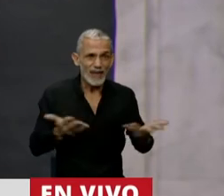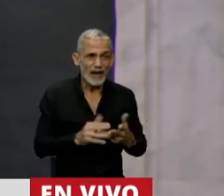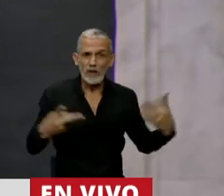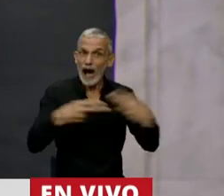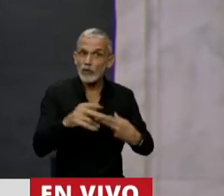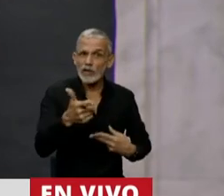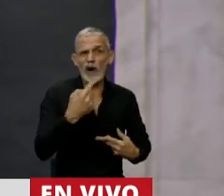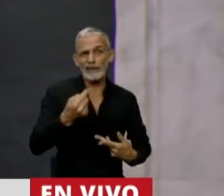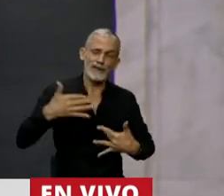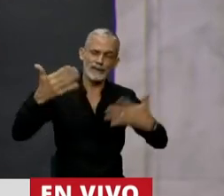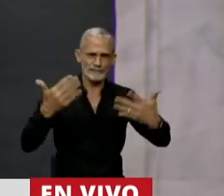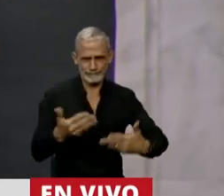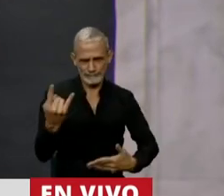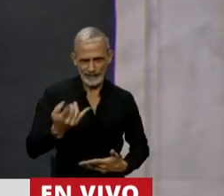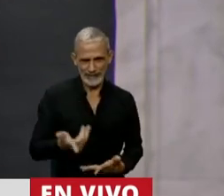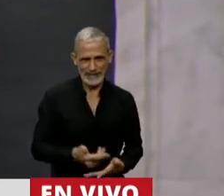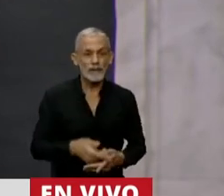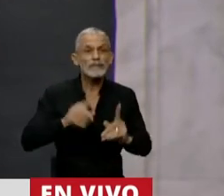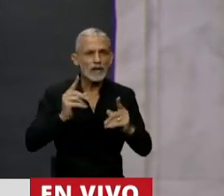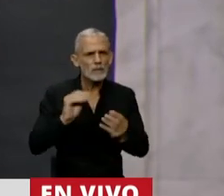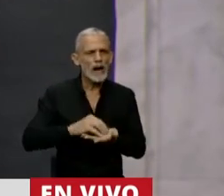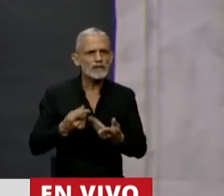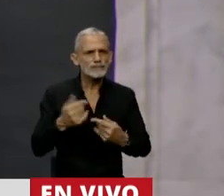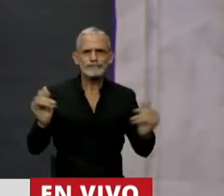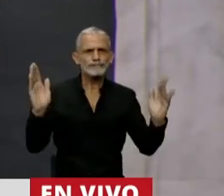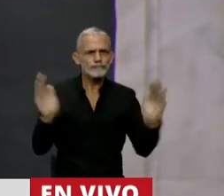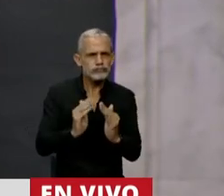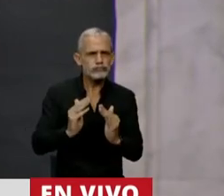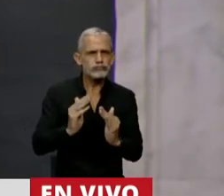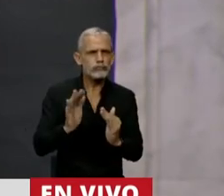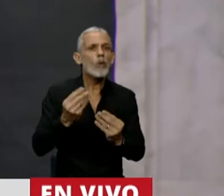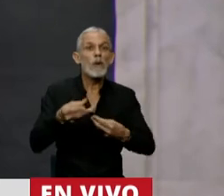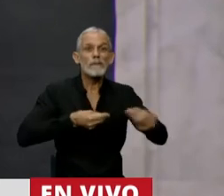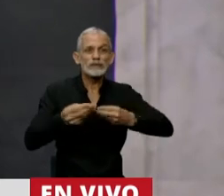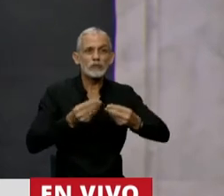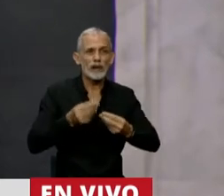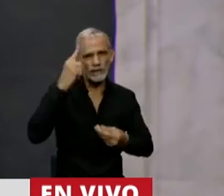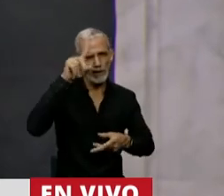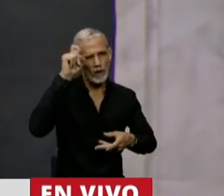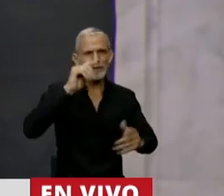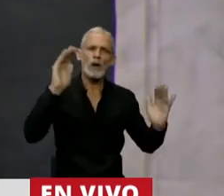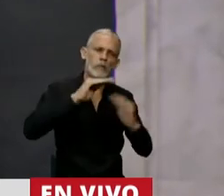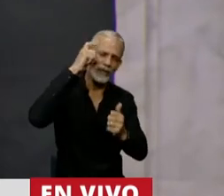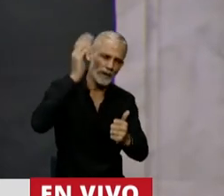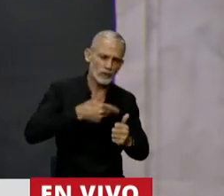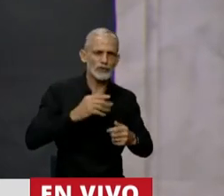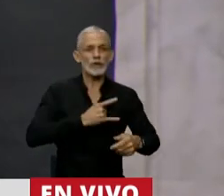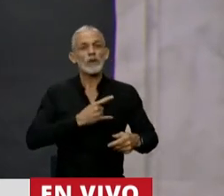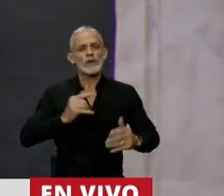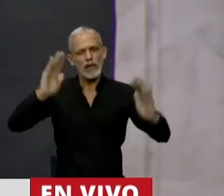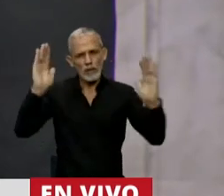presidente. Además, se reduce, como ya hemos denunciado, el presupuesto de la salud en un 10%, a las